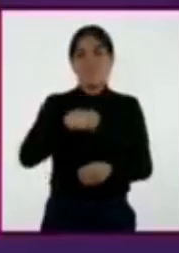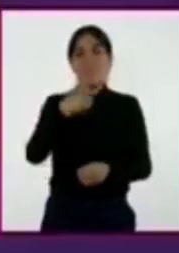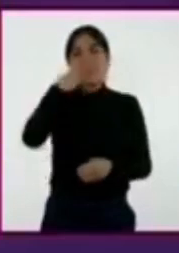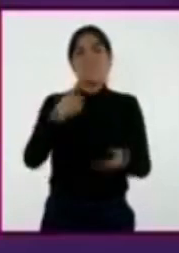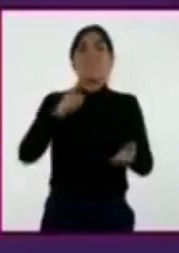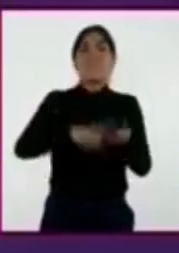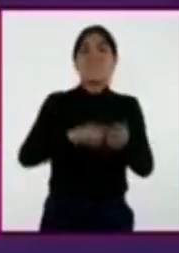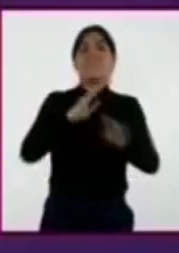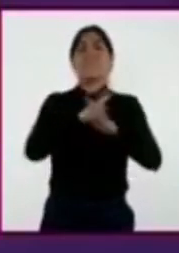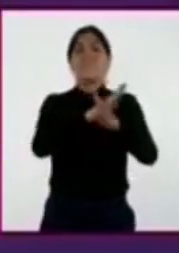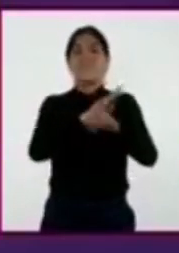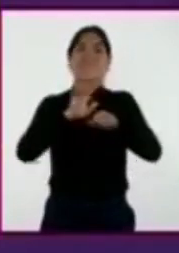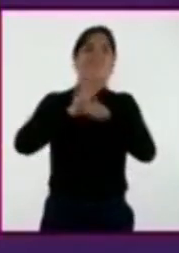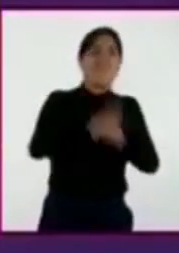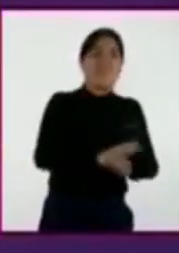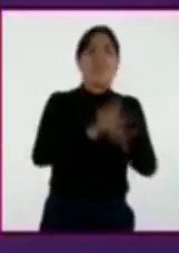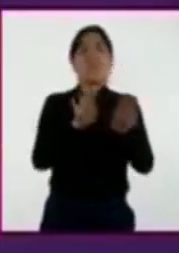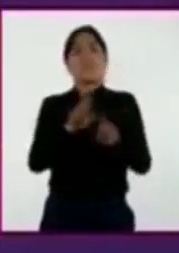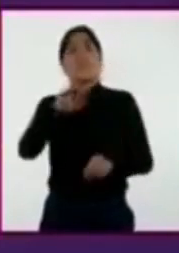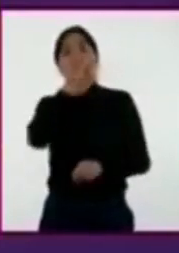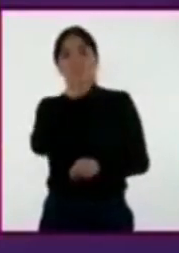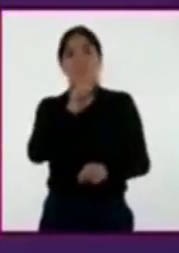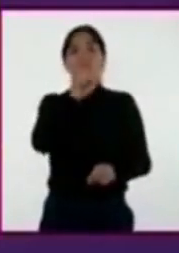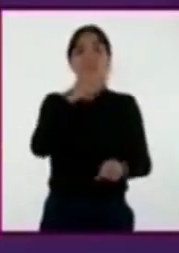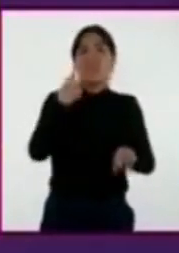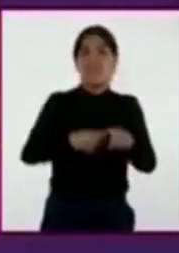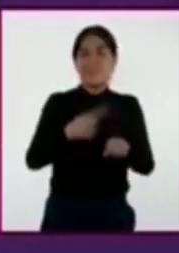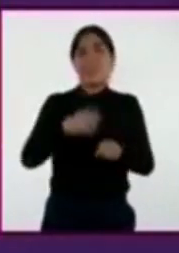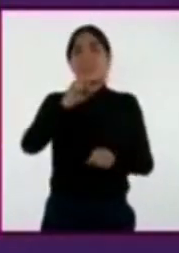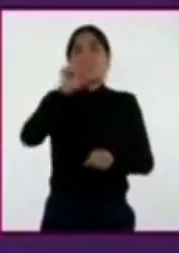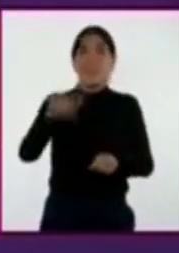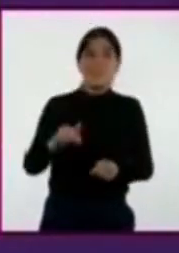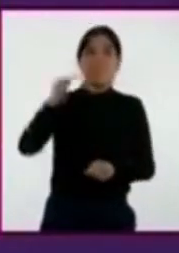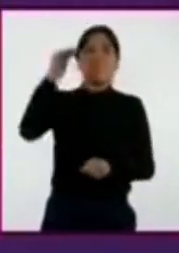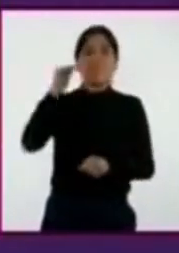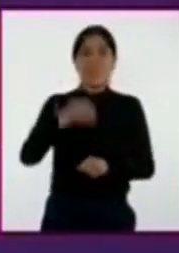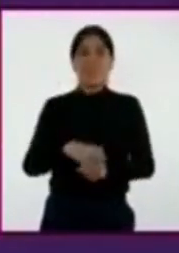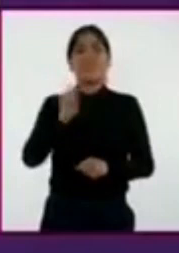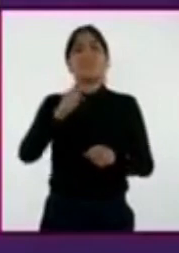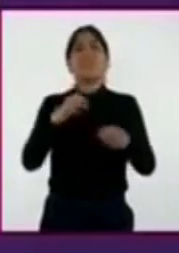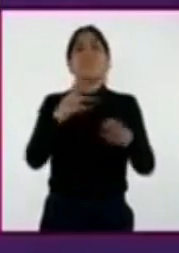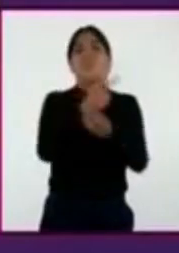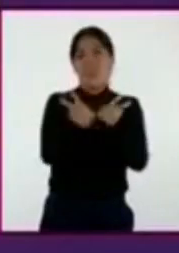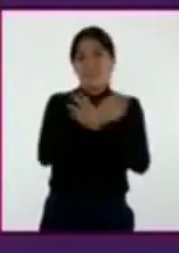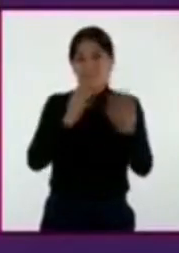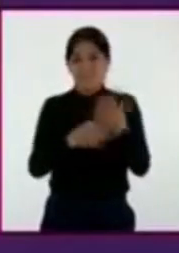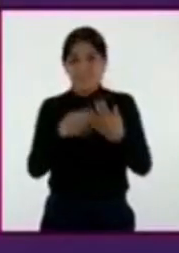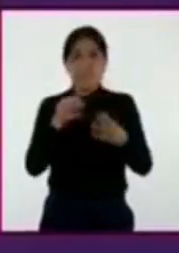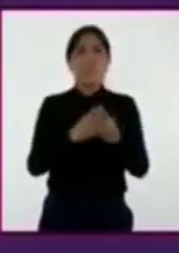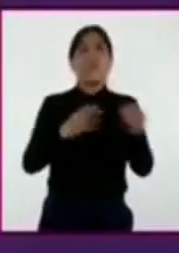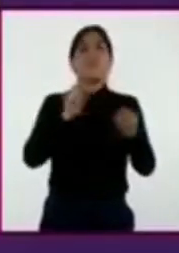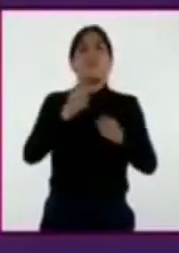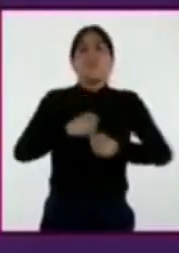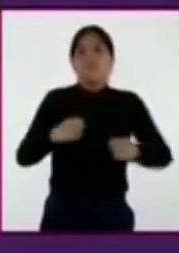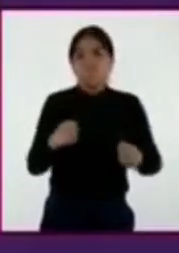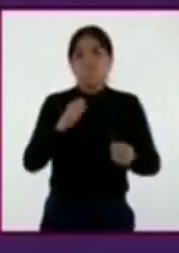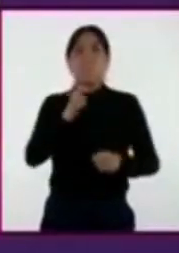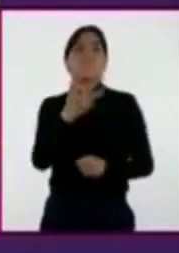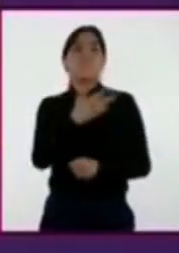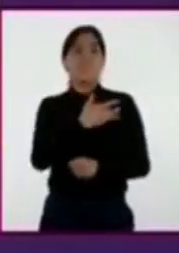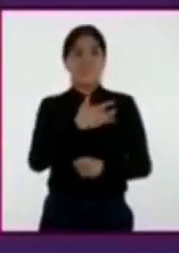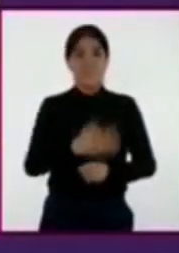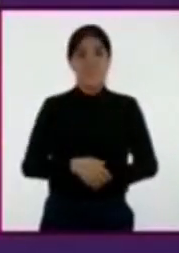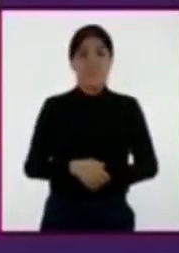la depresión y la ansiedad, así como enfermedades en la etapa adulta, como son la osteoporosis, la obesidad, cardiovasculares.